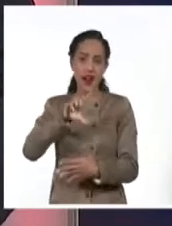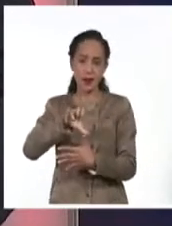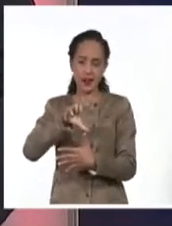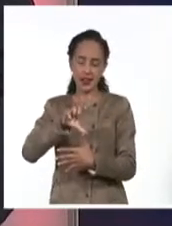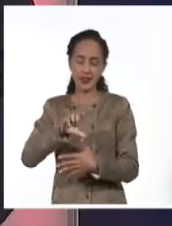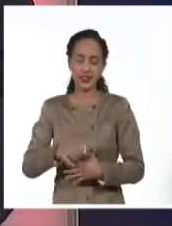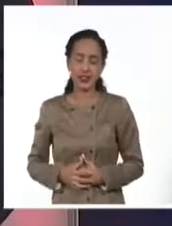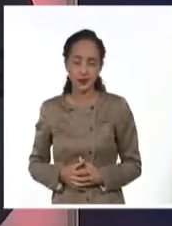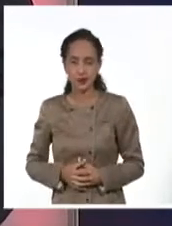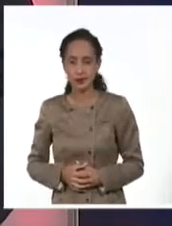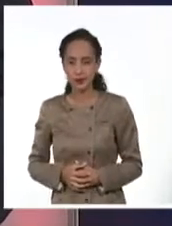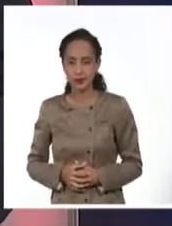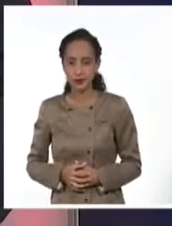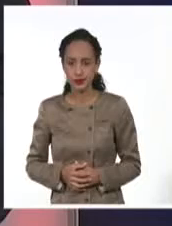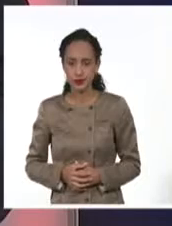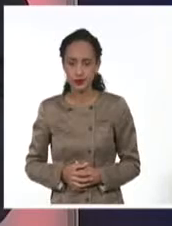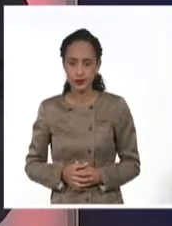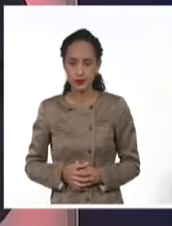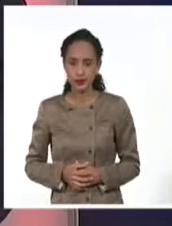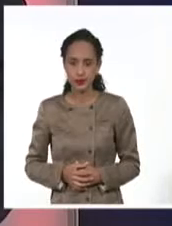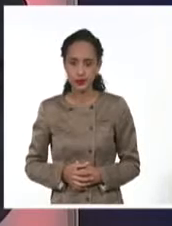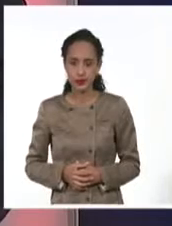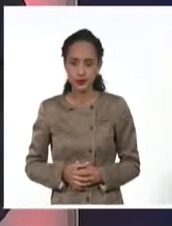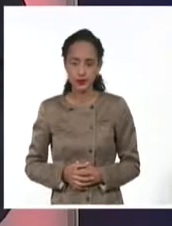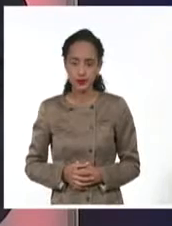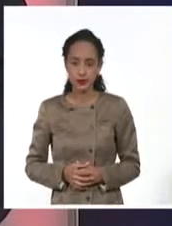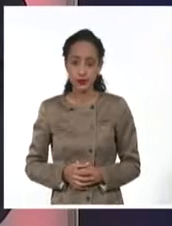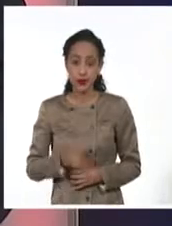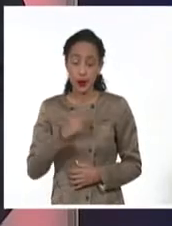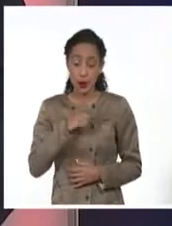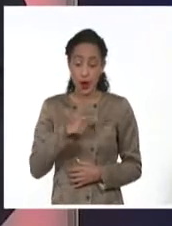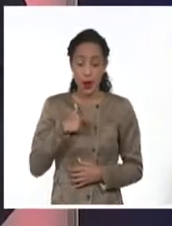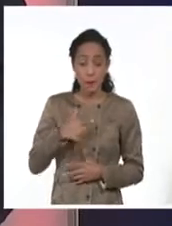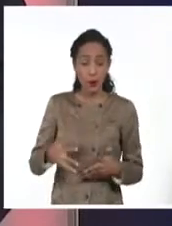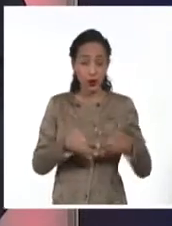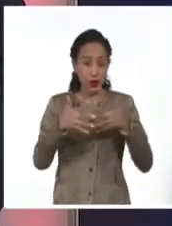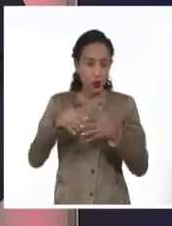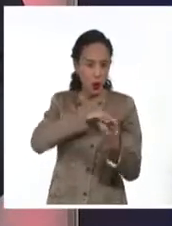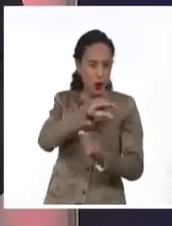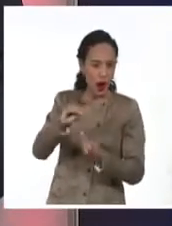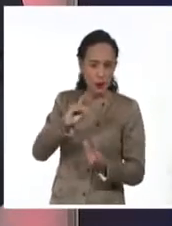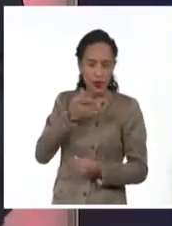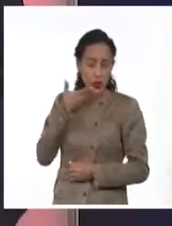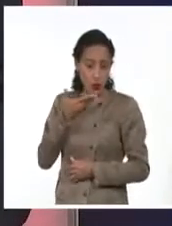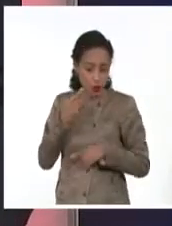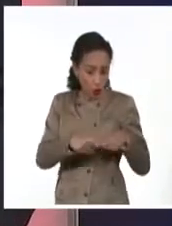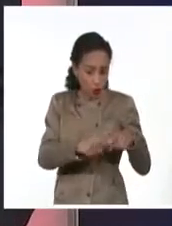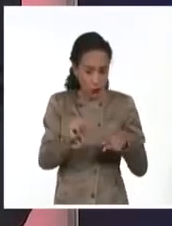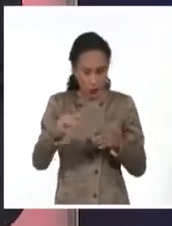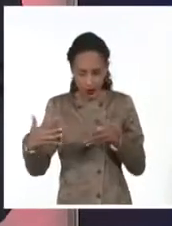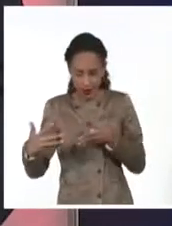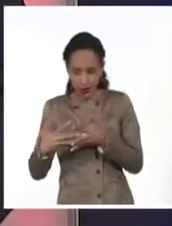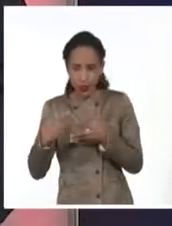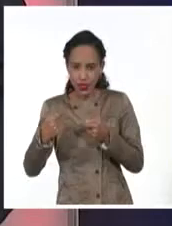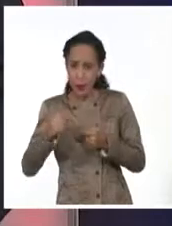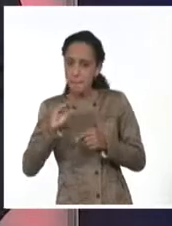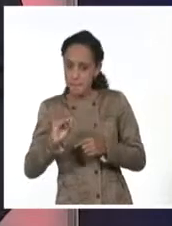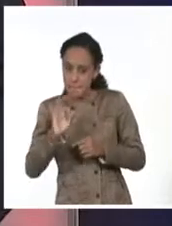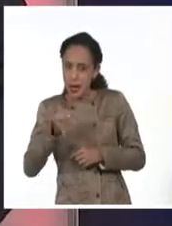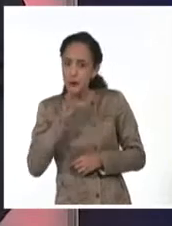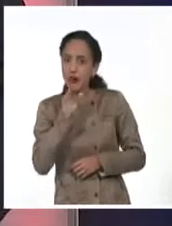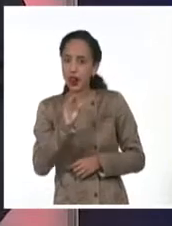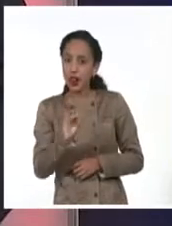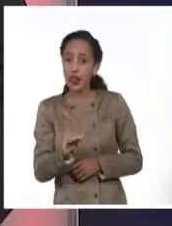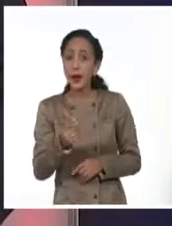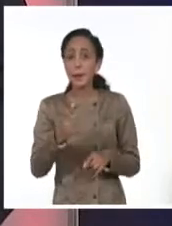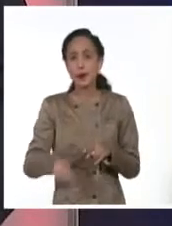Washington, cambia de discurso, los secuaces deben seguir la nueva línea. Claro, el proceso será más gradual y continuarán las